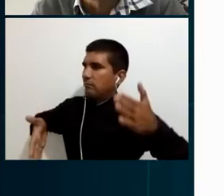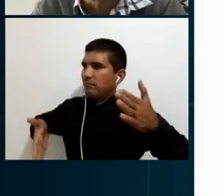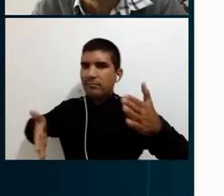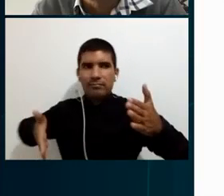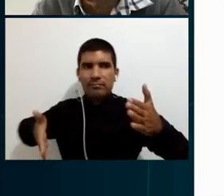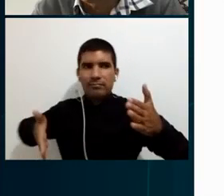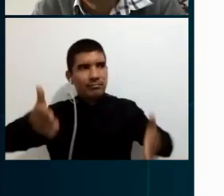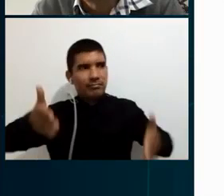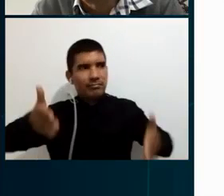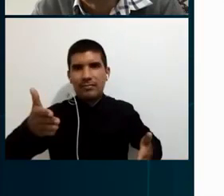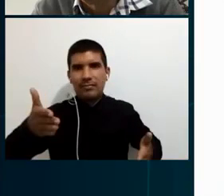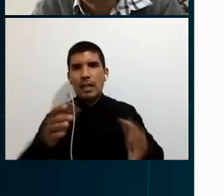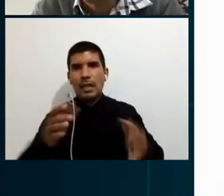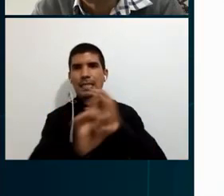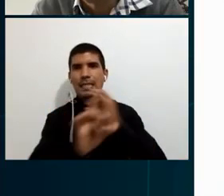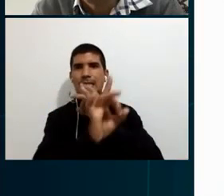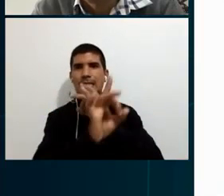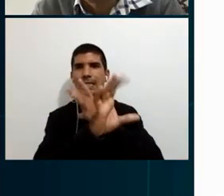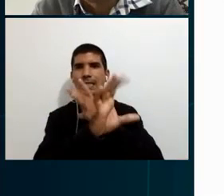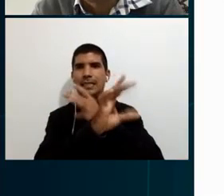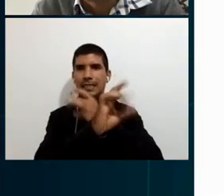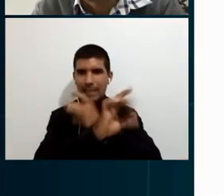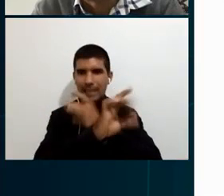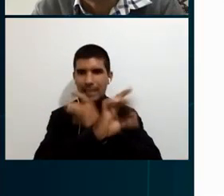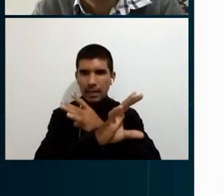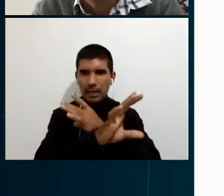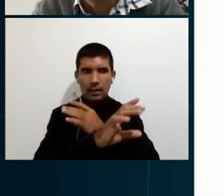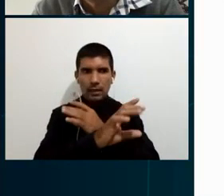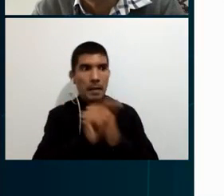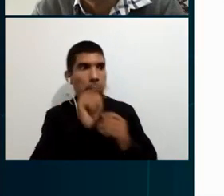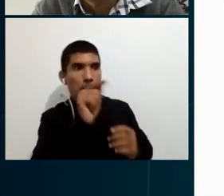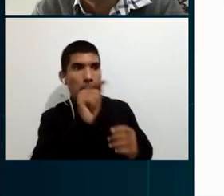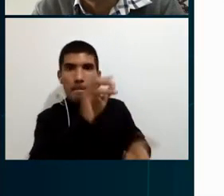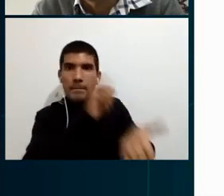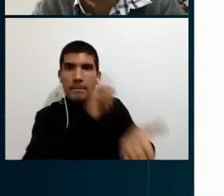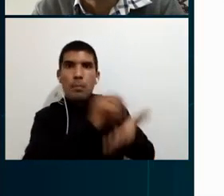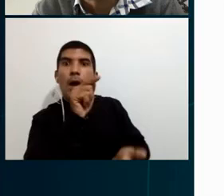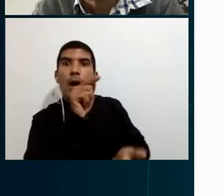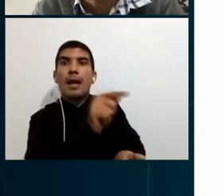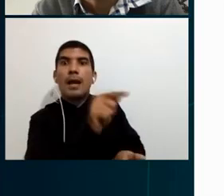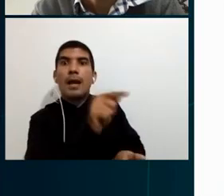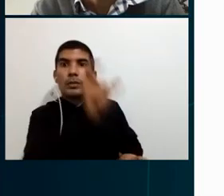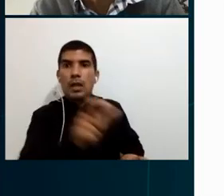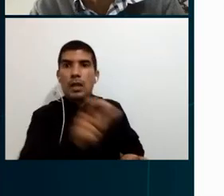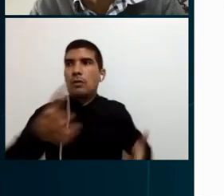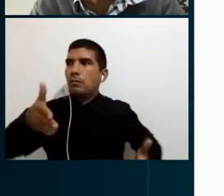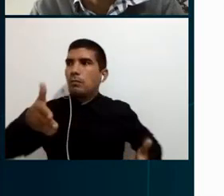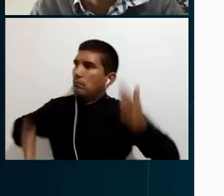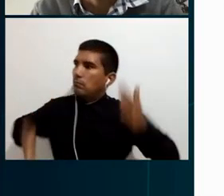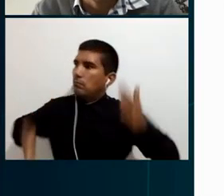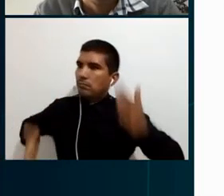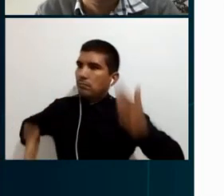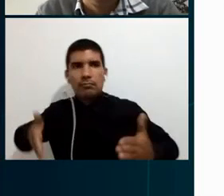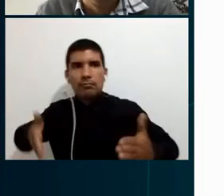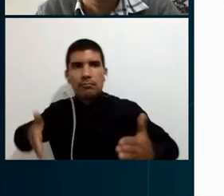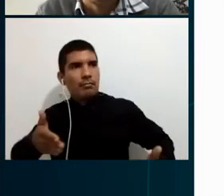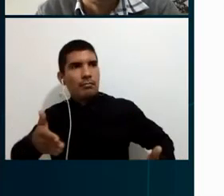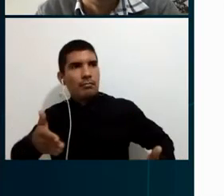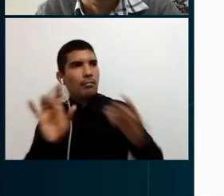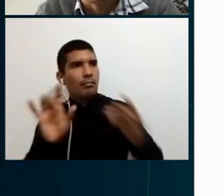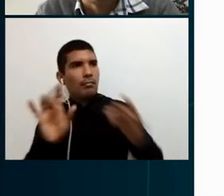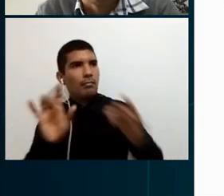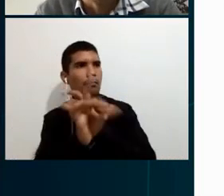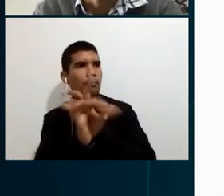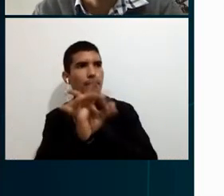chatbot. Entonces aquí el punto es, la innovación debe estar al servicio del problema que le